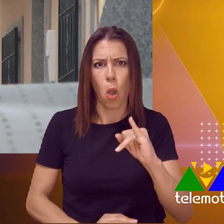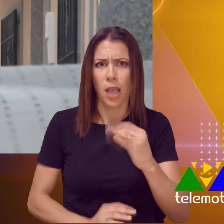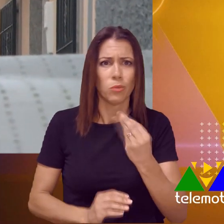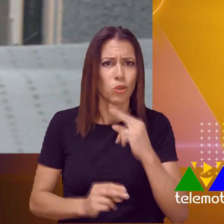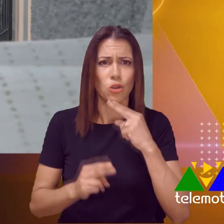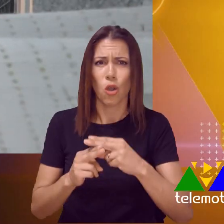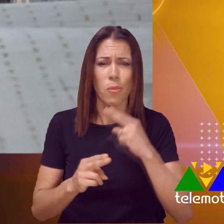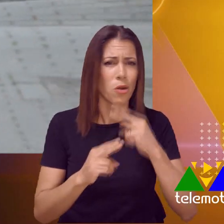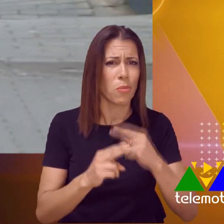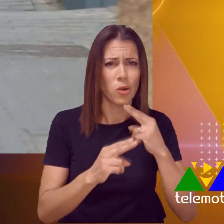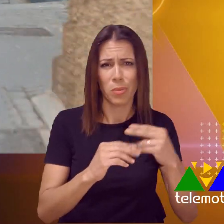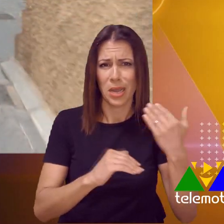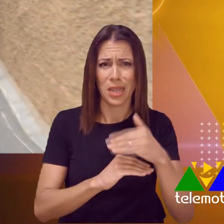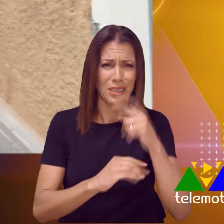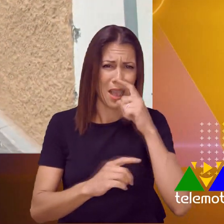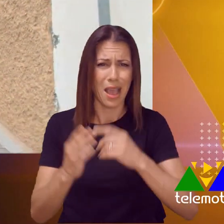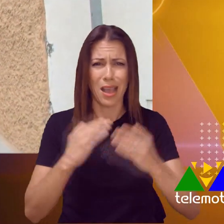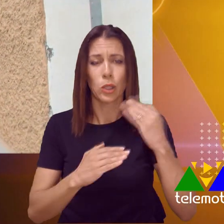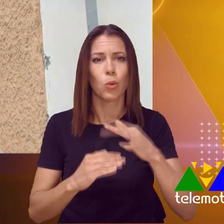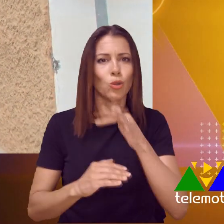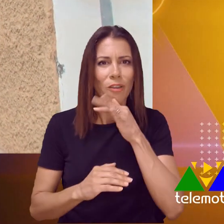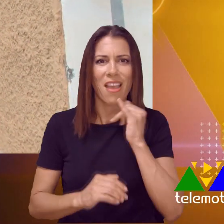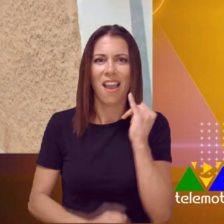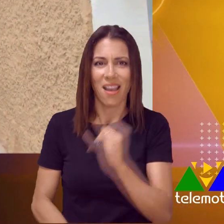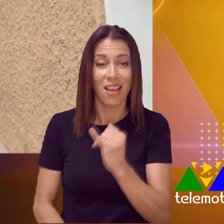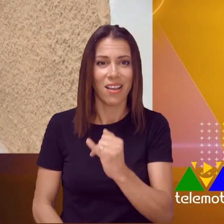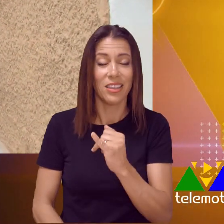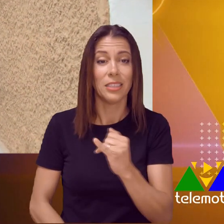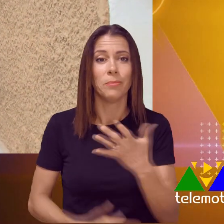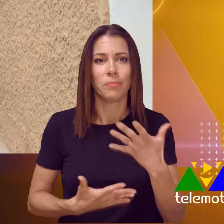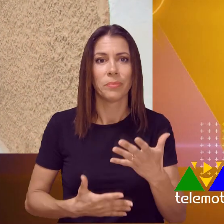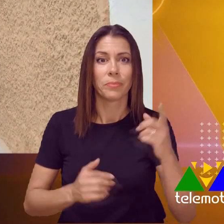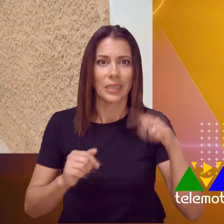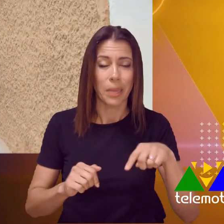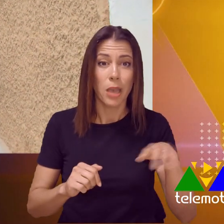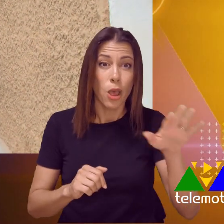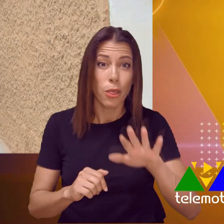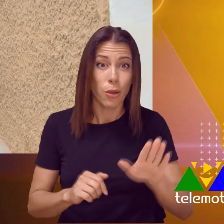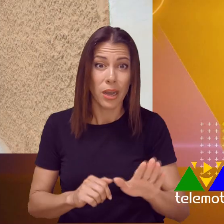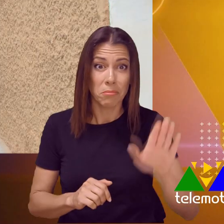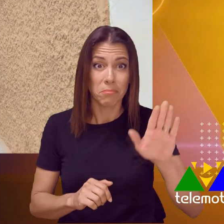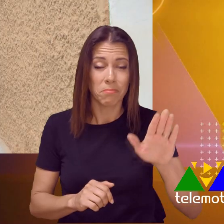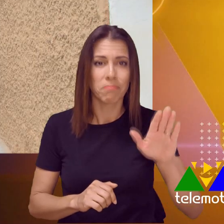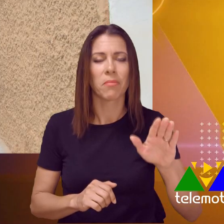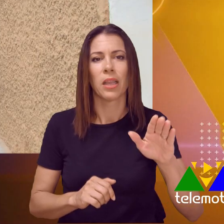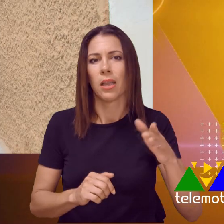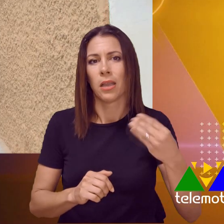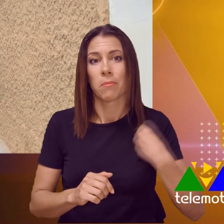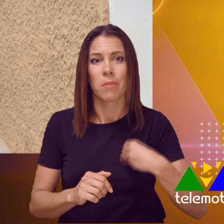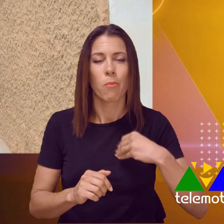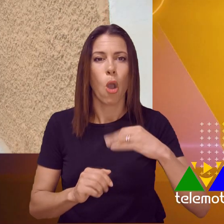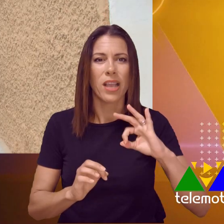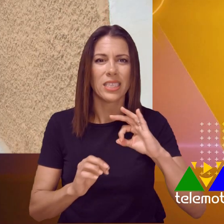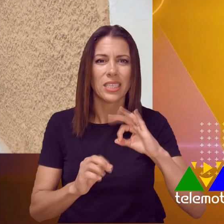del Senador, que pasaba desde la Rambla de la Esparraguera, pues una rambla que venía por la Huerta